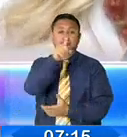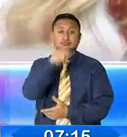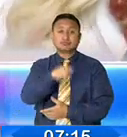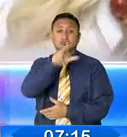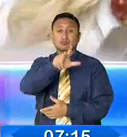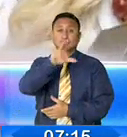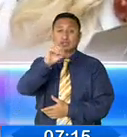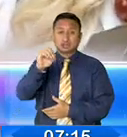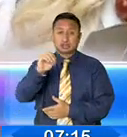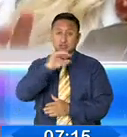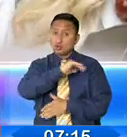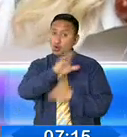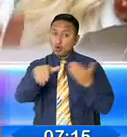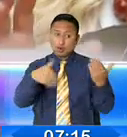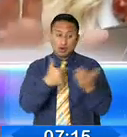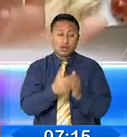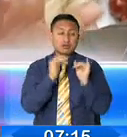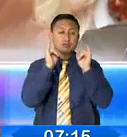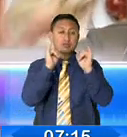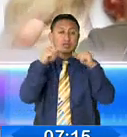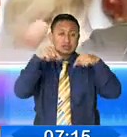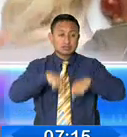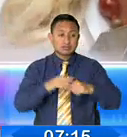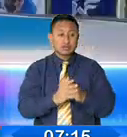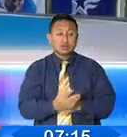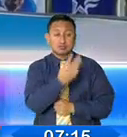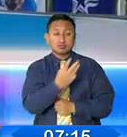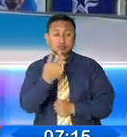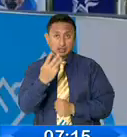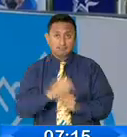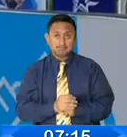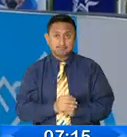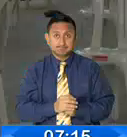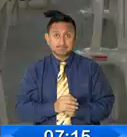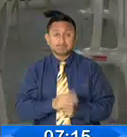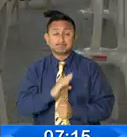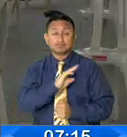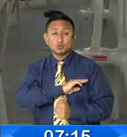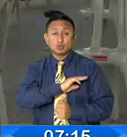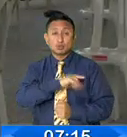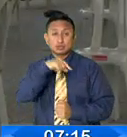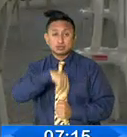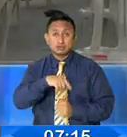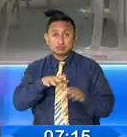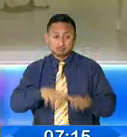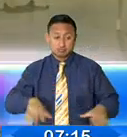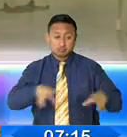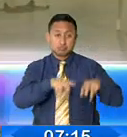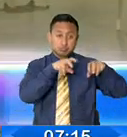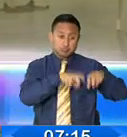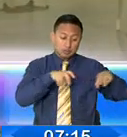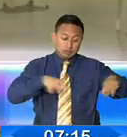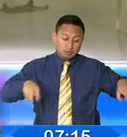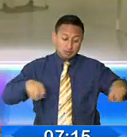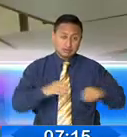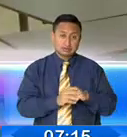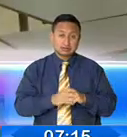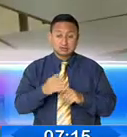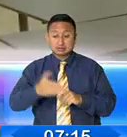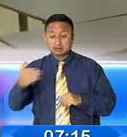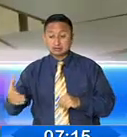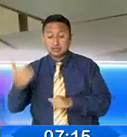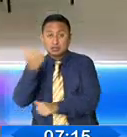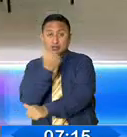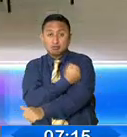todas las inscripciones se hacen en la página del gobierno. El municipio ha habilitado una sala de espera, área de prevacunación, vacunación